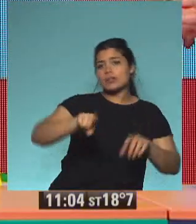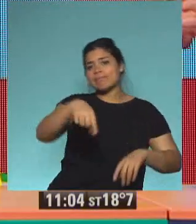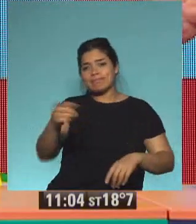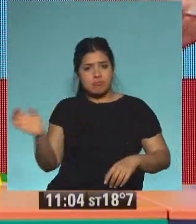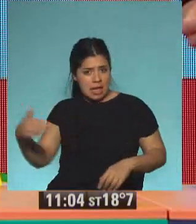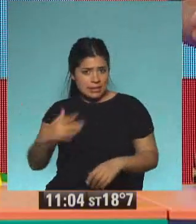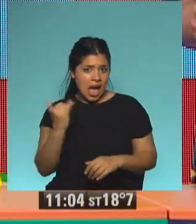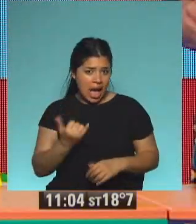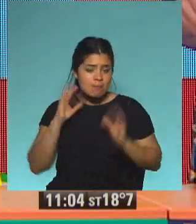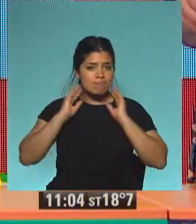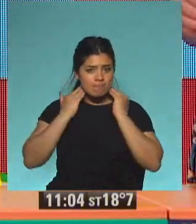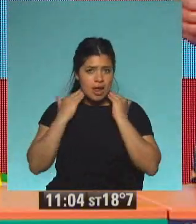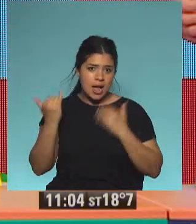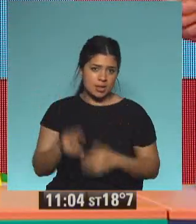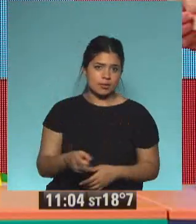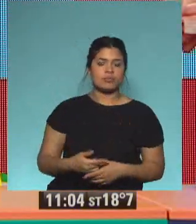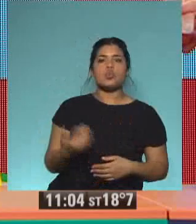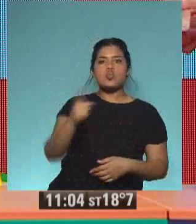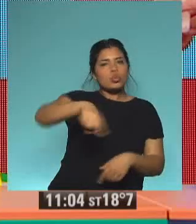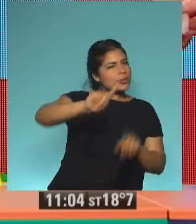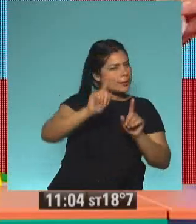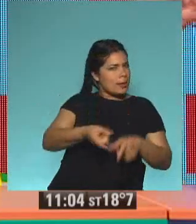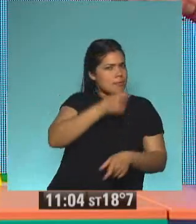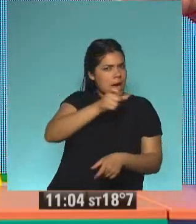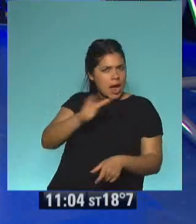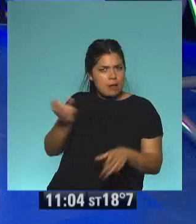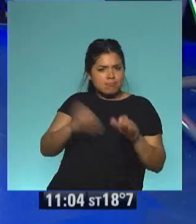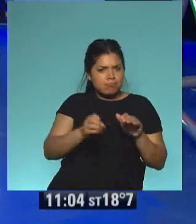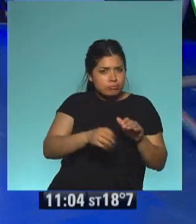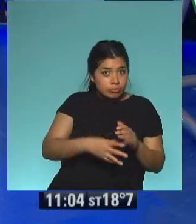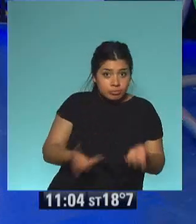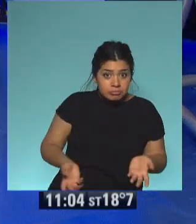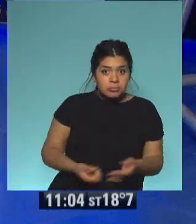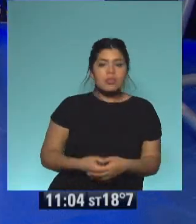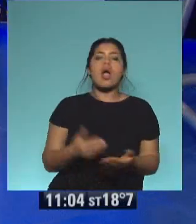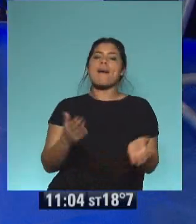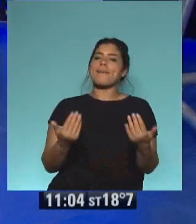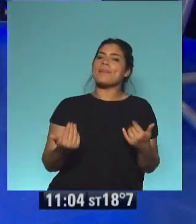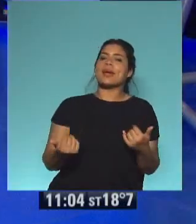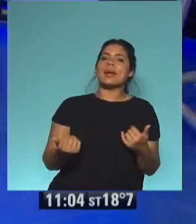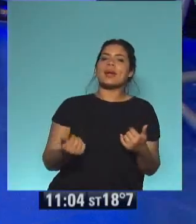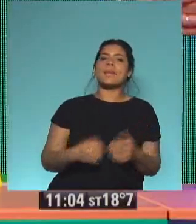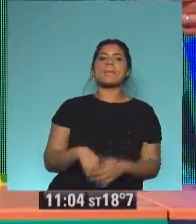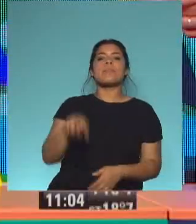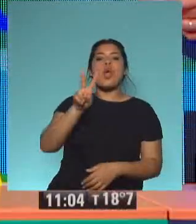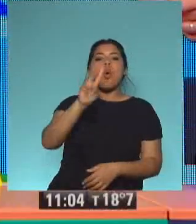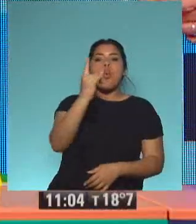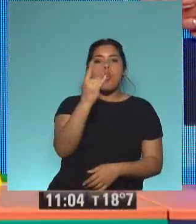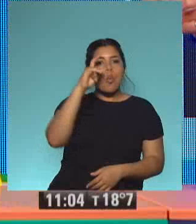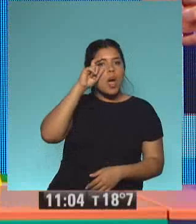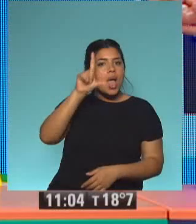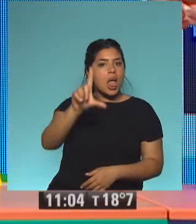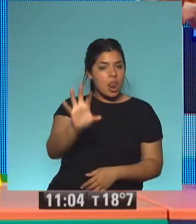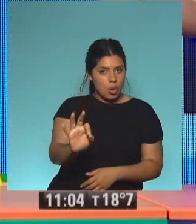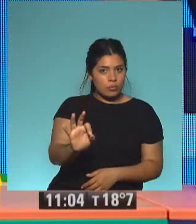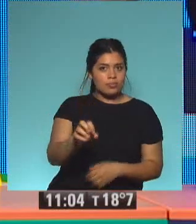palabras en su frasco en casa? ¡Tantas! ¿Pueden agregar alguna? ¿Qué más tenemos? A ver, a ver, a ver. Vuelo. Vuelo. Con hoy aves. Hablamos del vuelo,